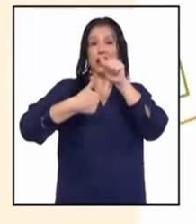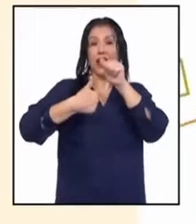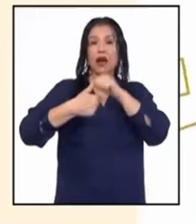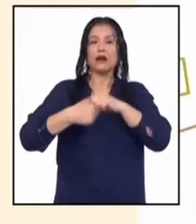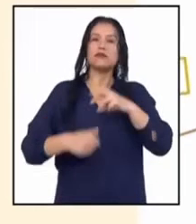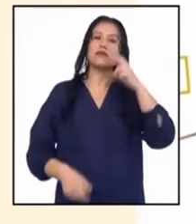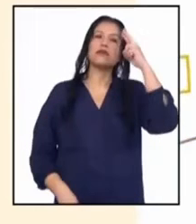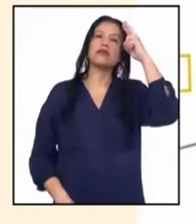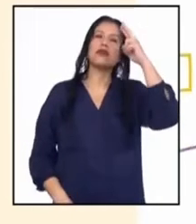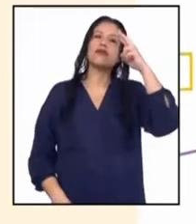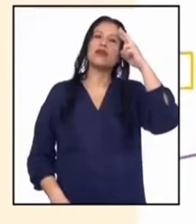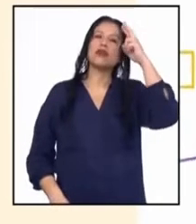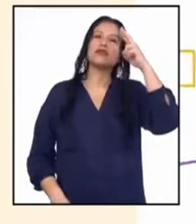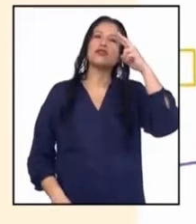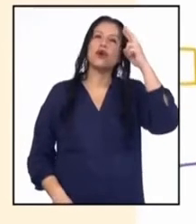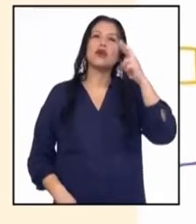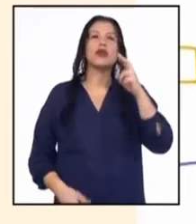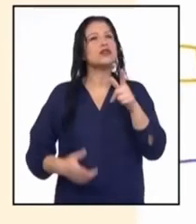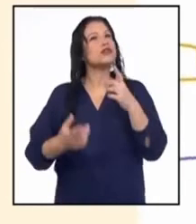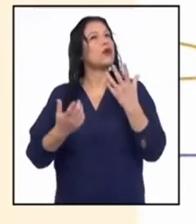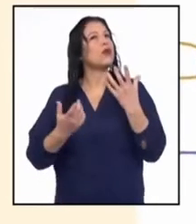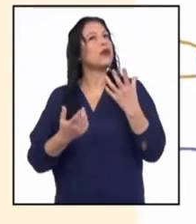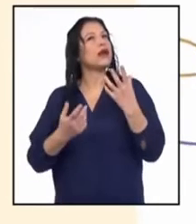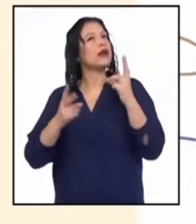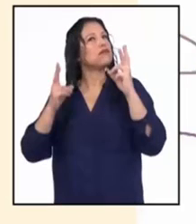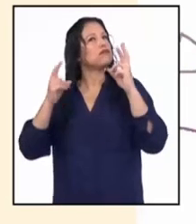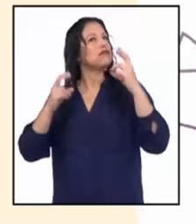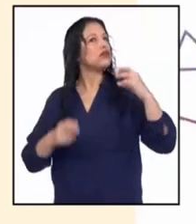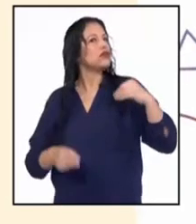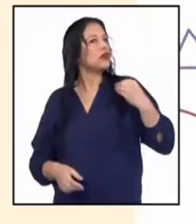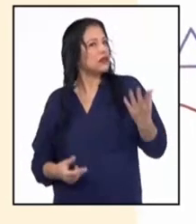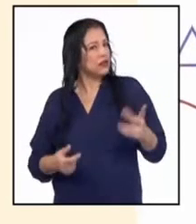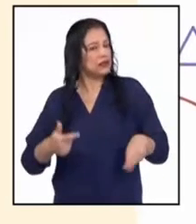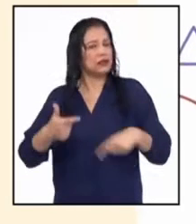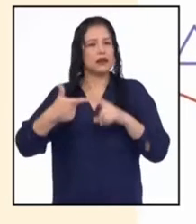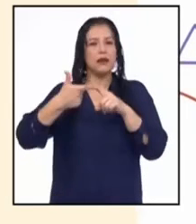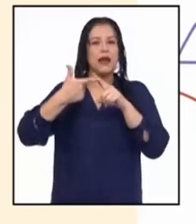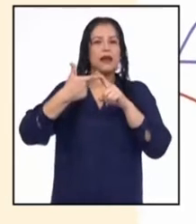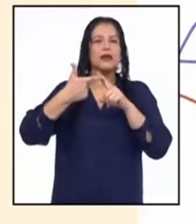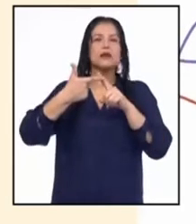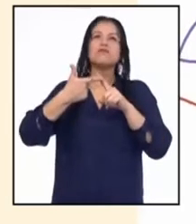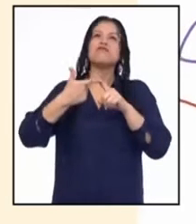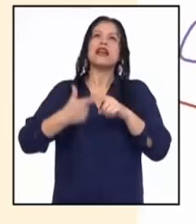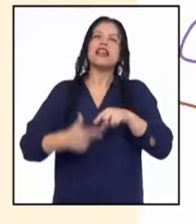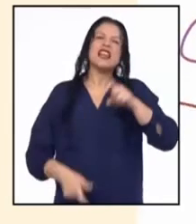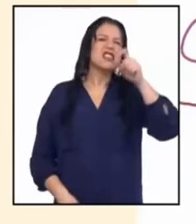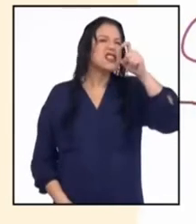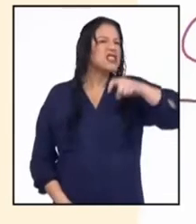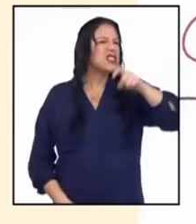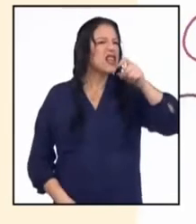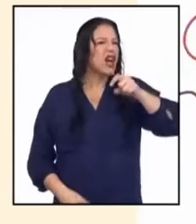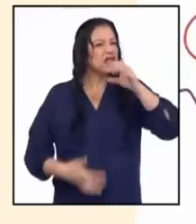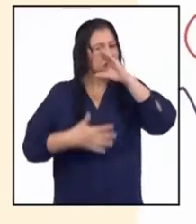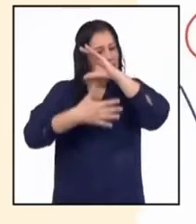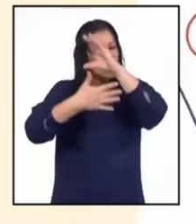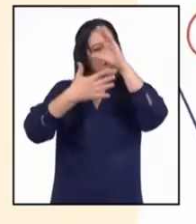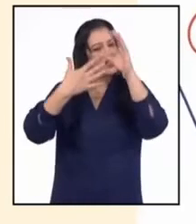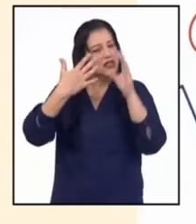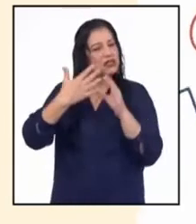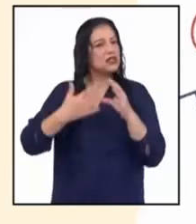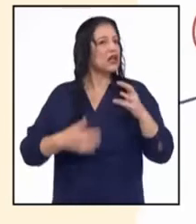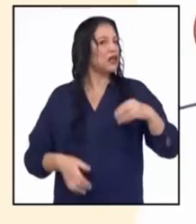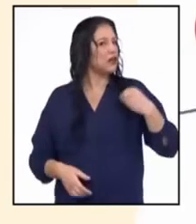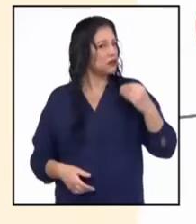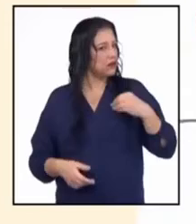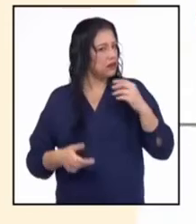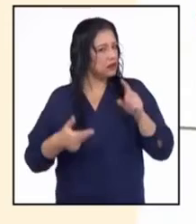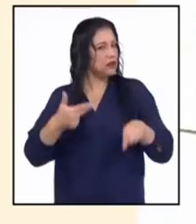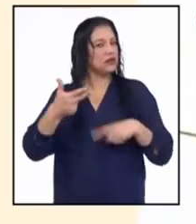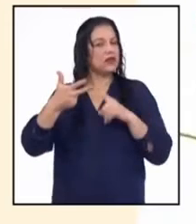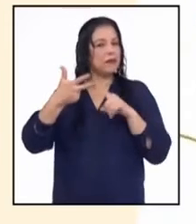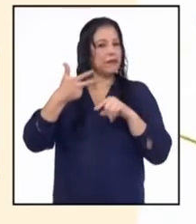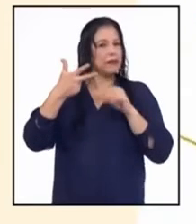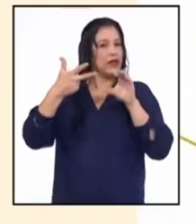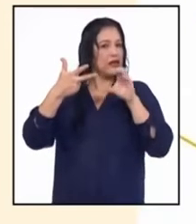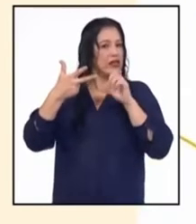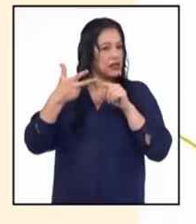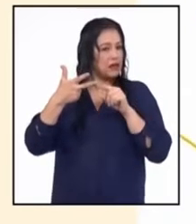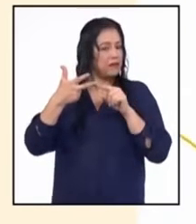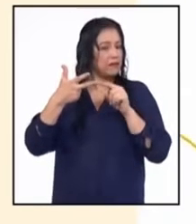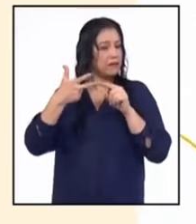sobre los adolescentes. B. Necesidades y características de los adolescentes.